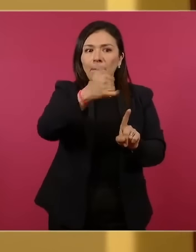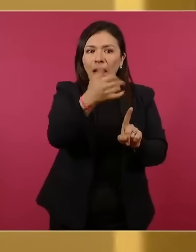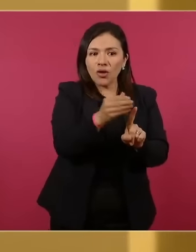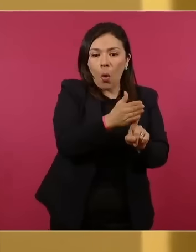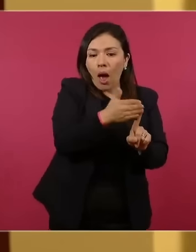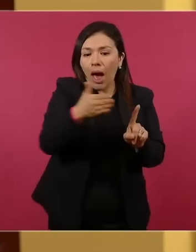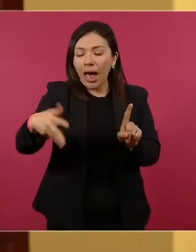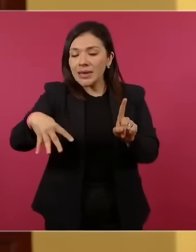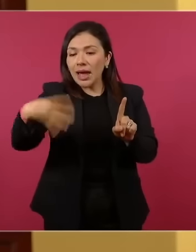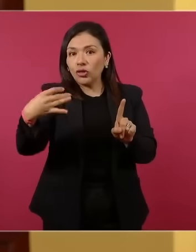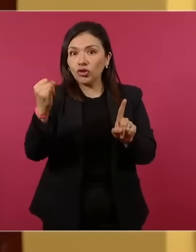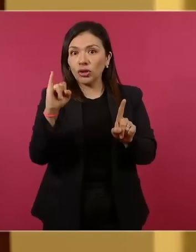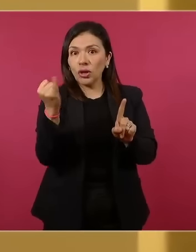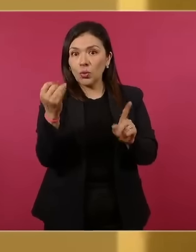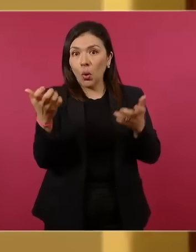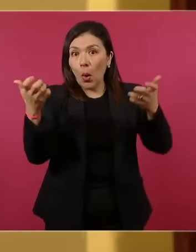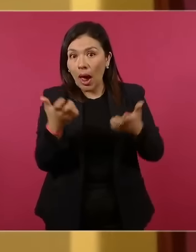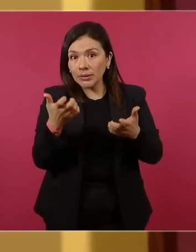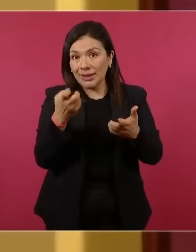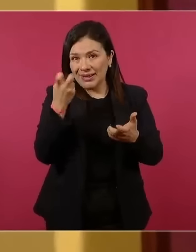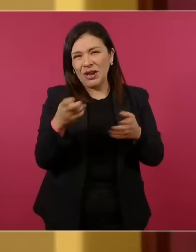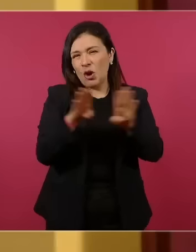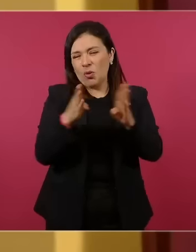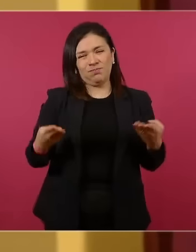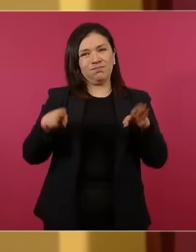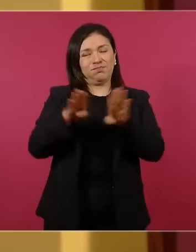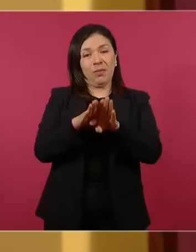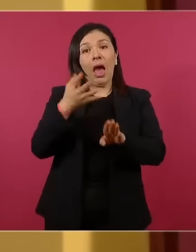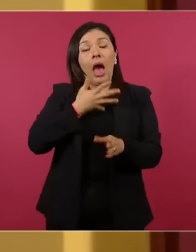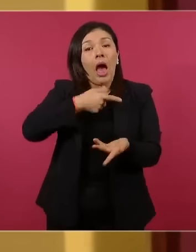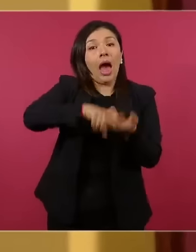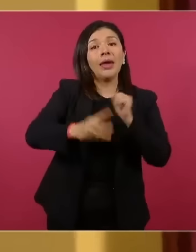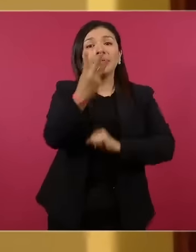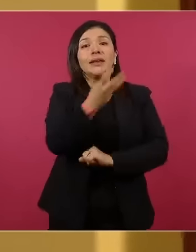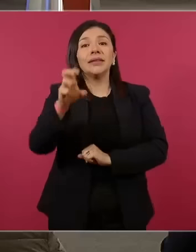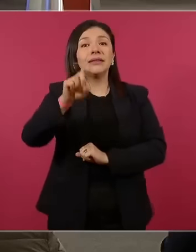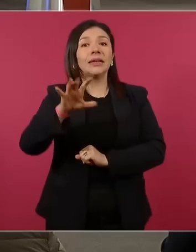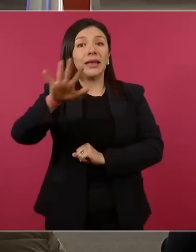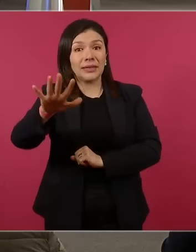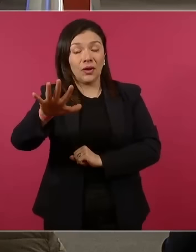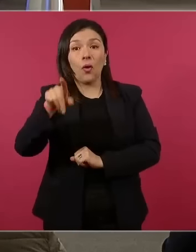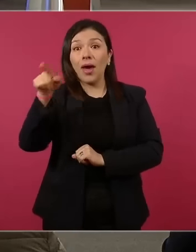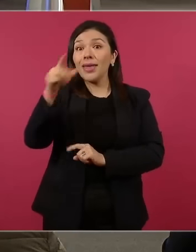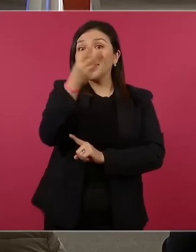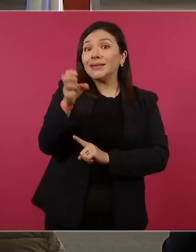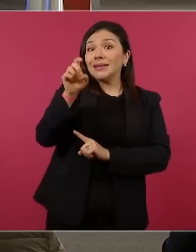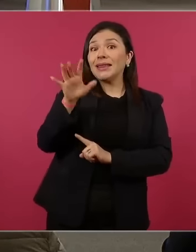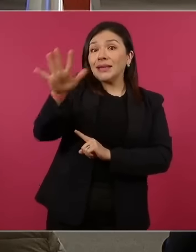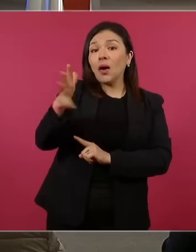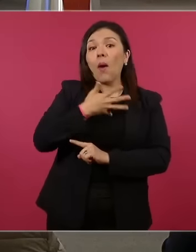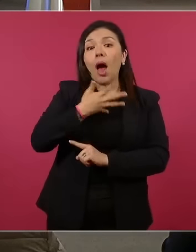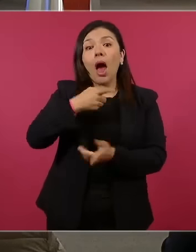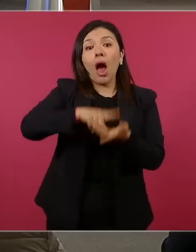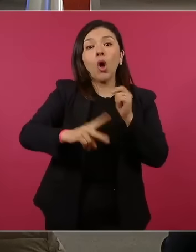14 de junio que se hizo el corte han sido 335. De estas 335